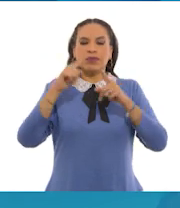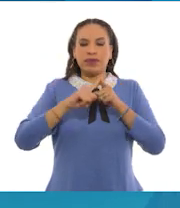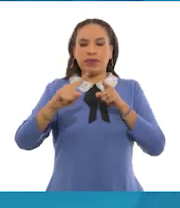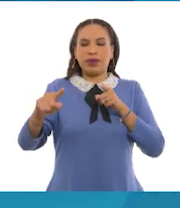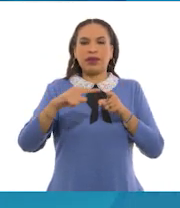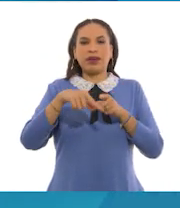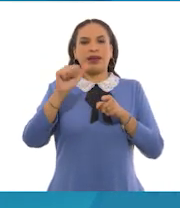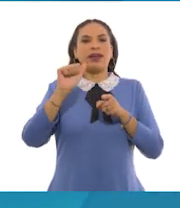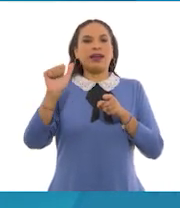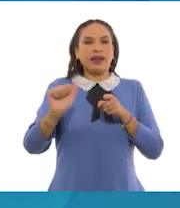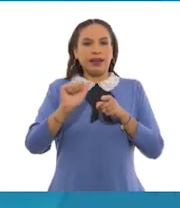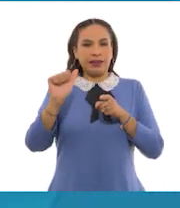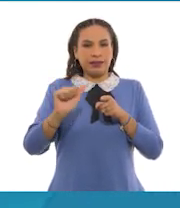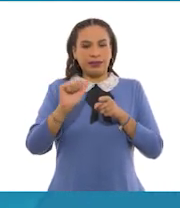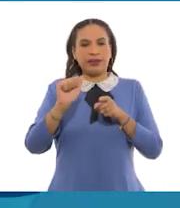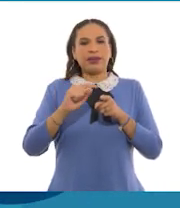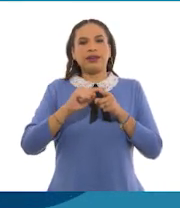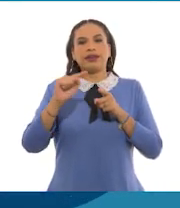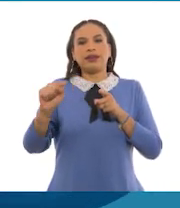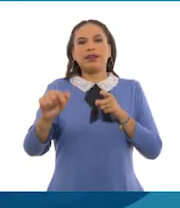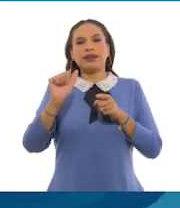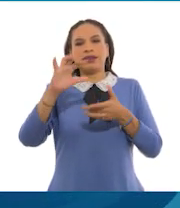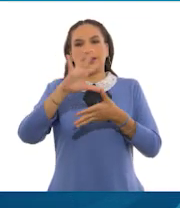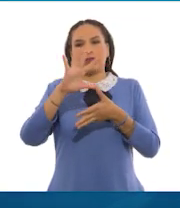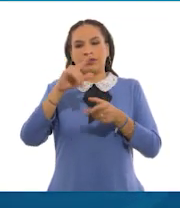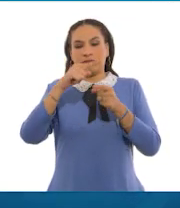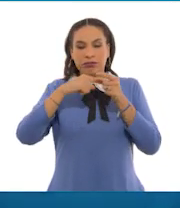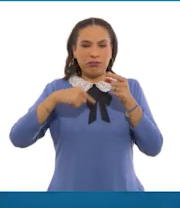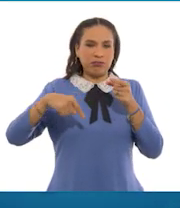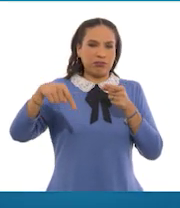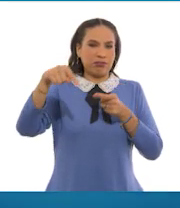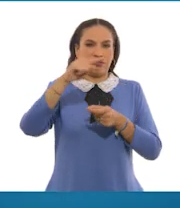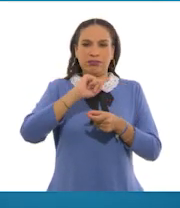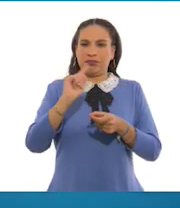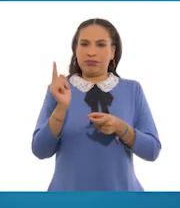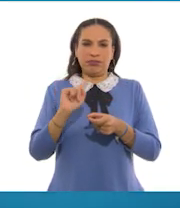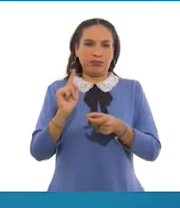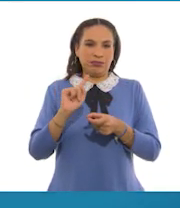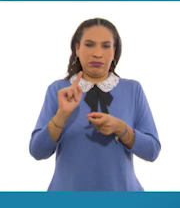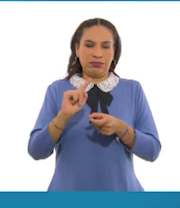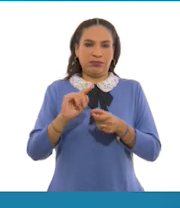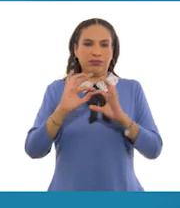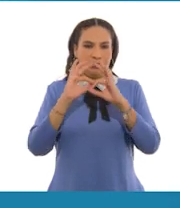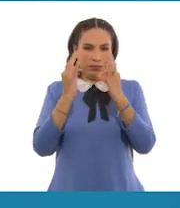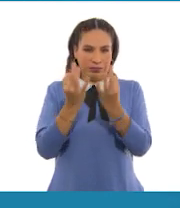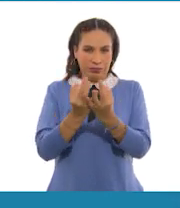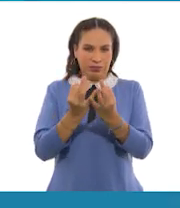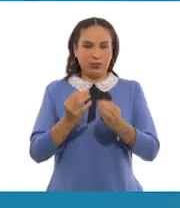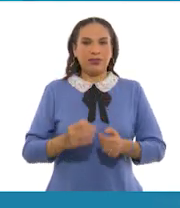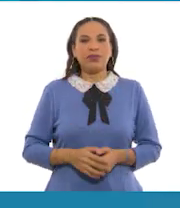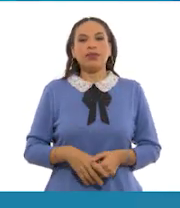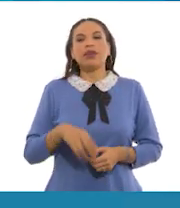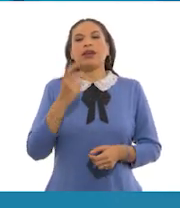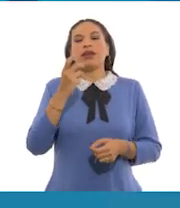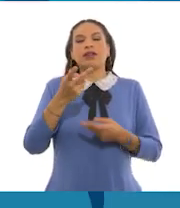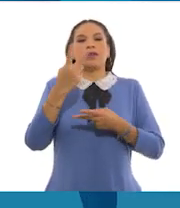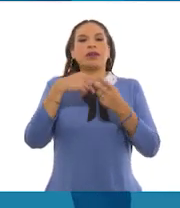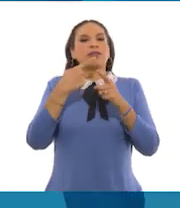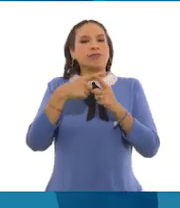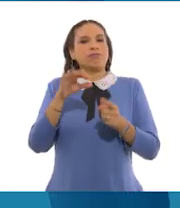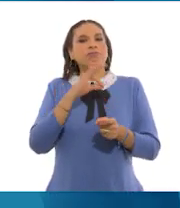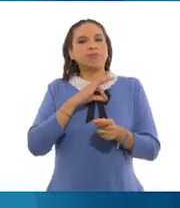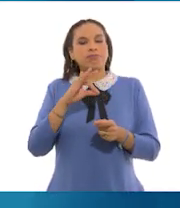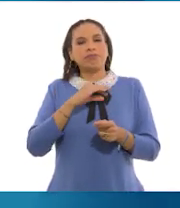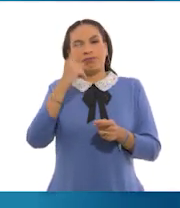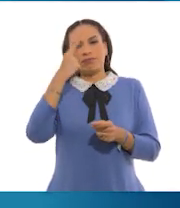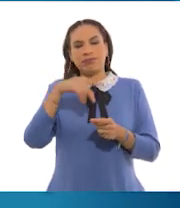Asia y América sin tener que darle toda la vuelta a la Tierra. Esto abrió muchas